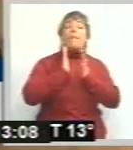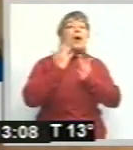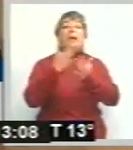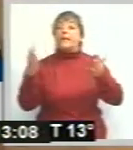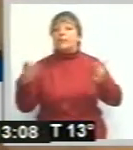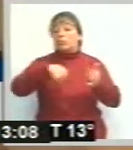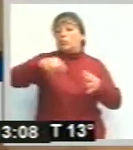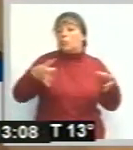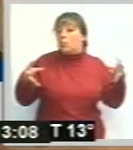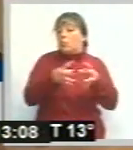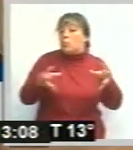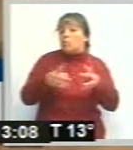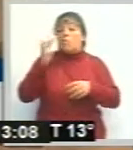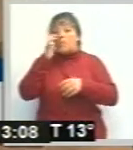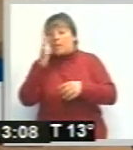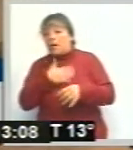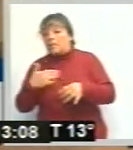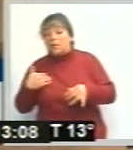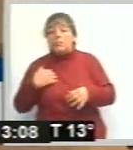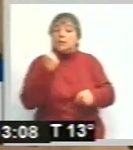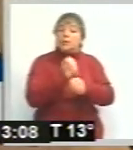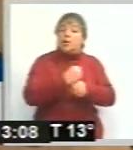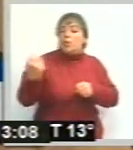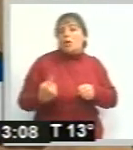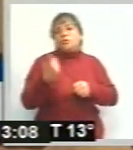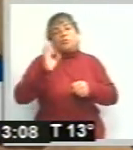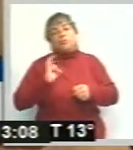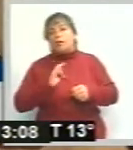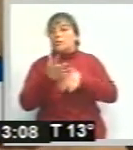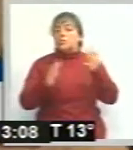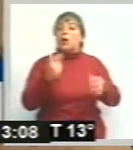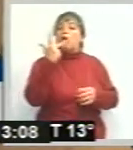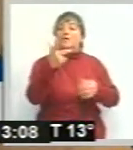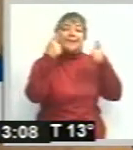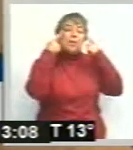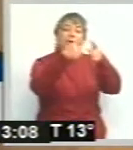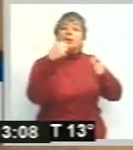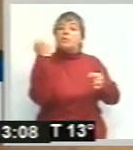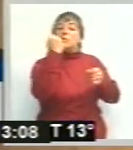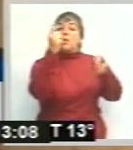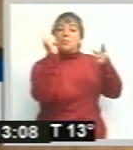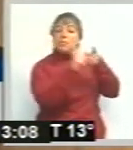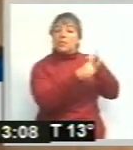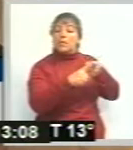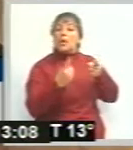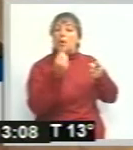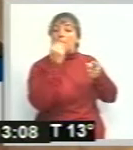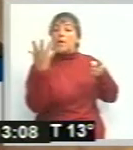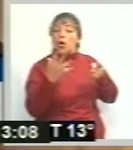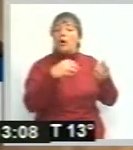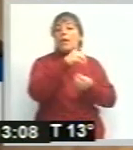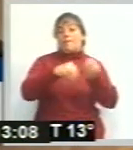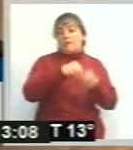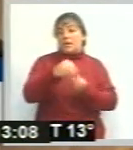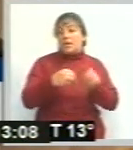padres venimos trabajando hace un año aproximadamente con tres objetivos principales. Uno, el empoderamiento de la familia, es decir,